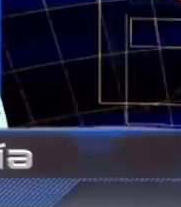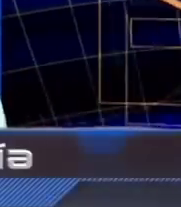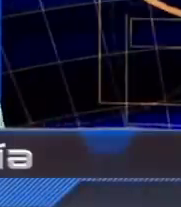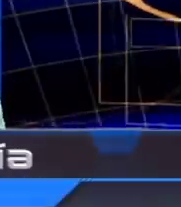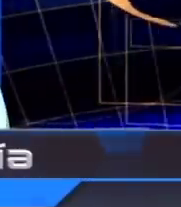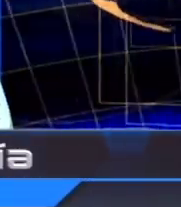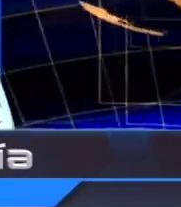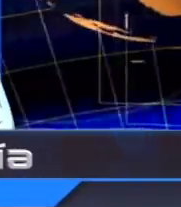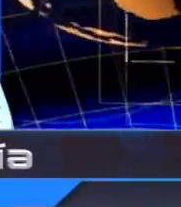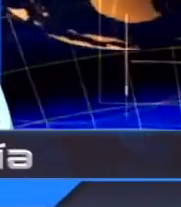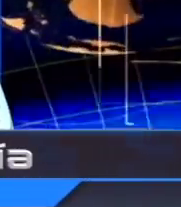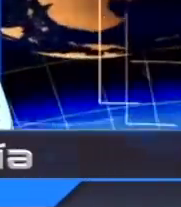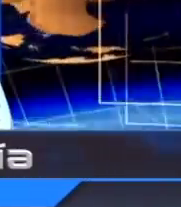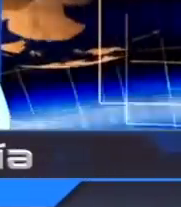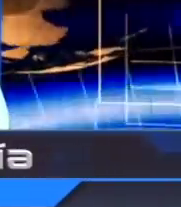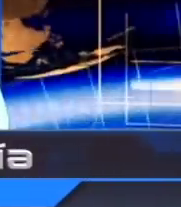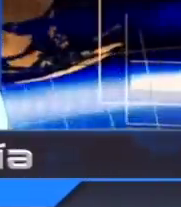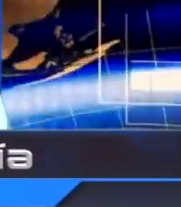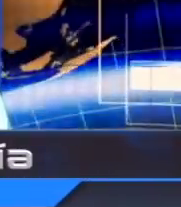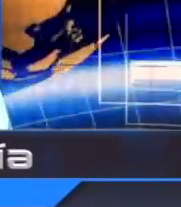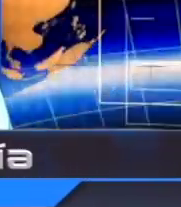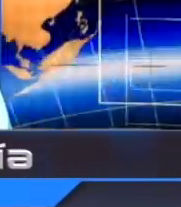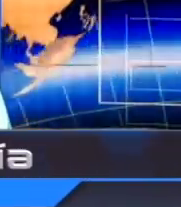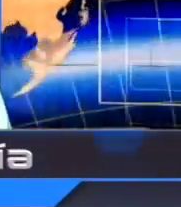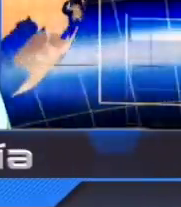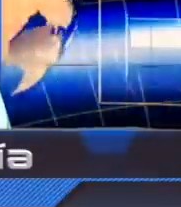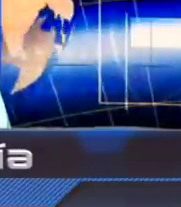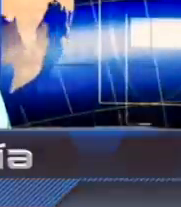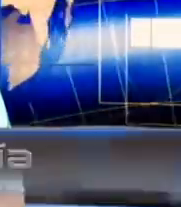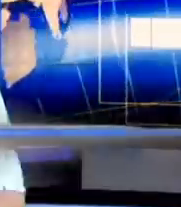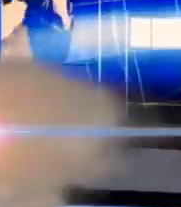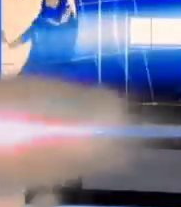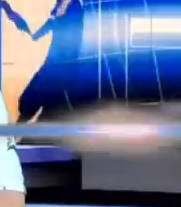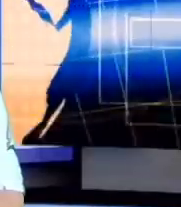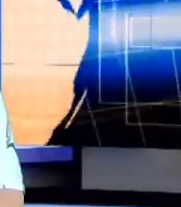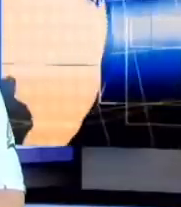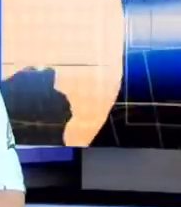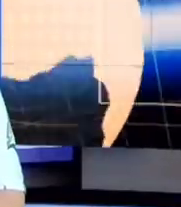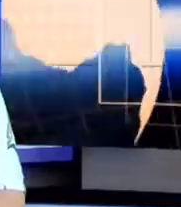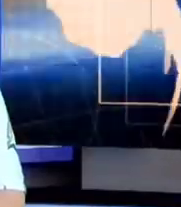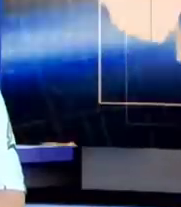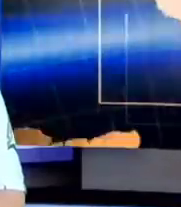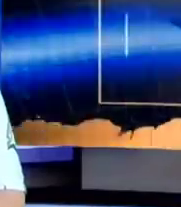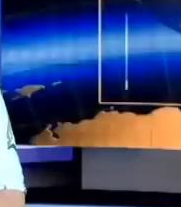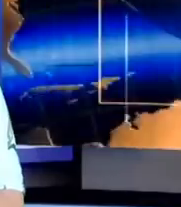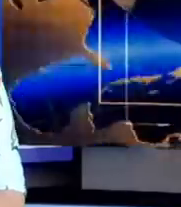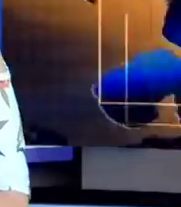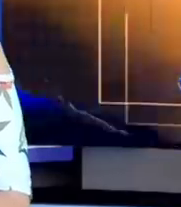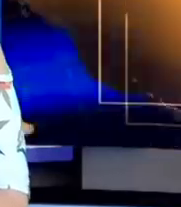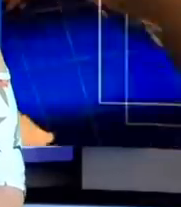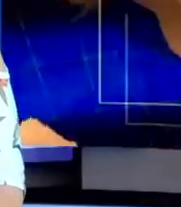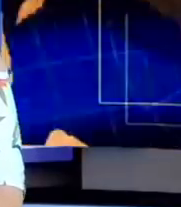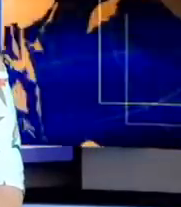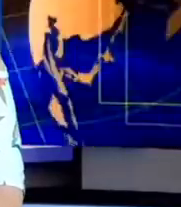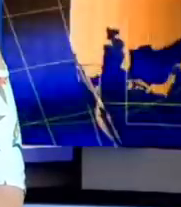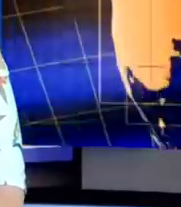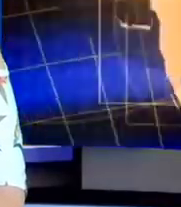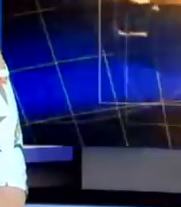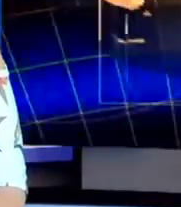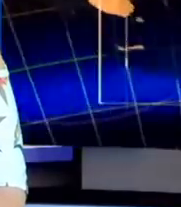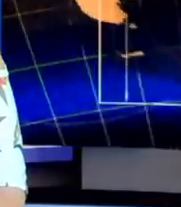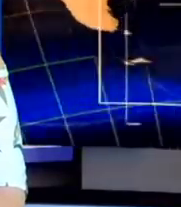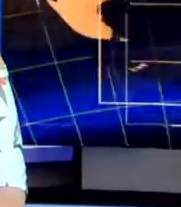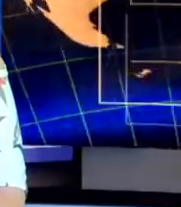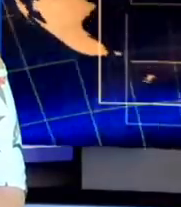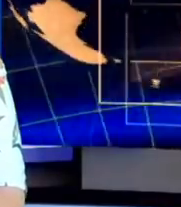Patriotas, ¿cómo están? Bienvenidos a su canal, yo soy Carolina García, los invito a que se suscriban y activen la campanita de las notificaciones para